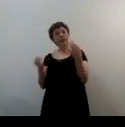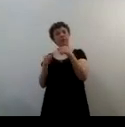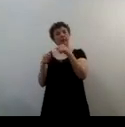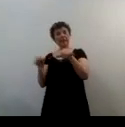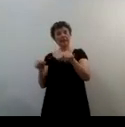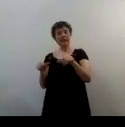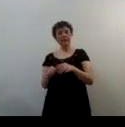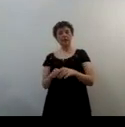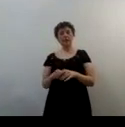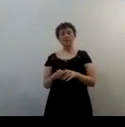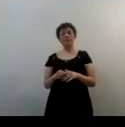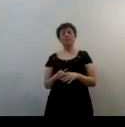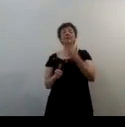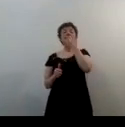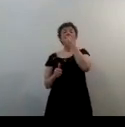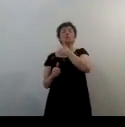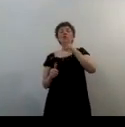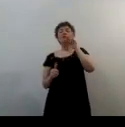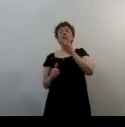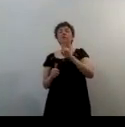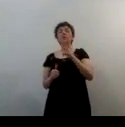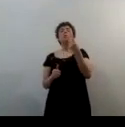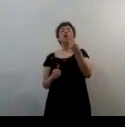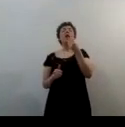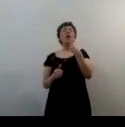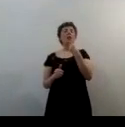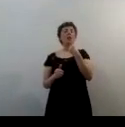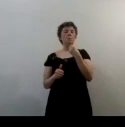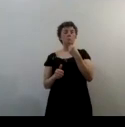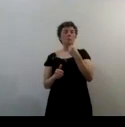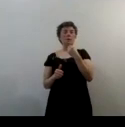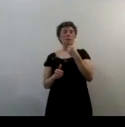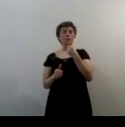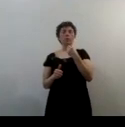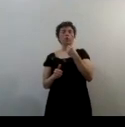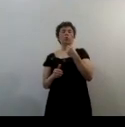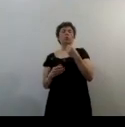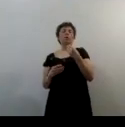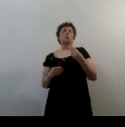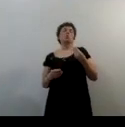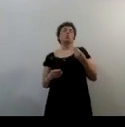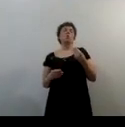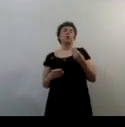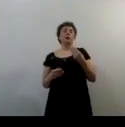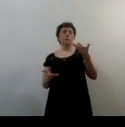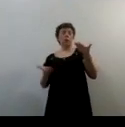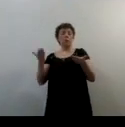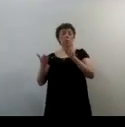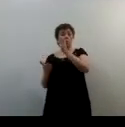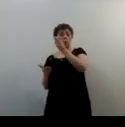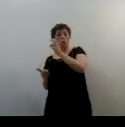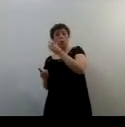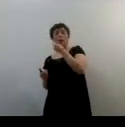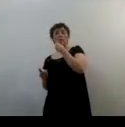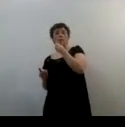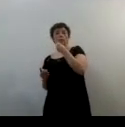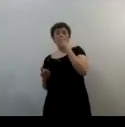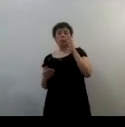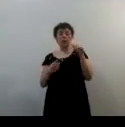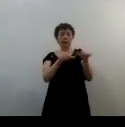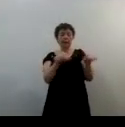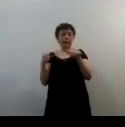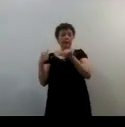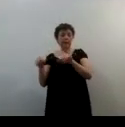si nos queremos fijar en cuánto lleva un alimento o el contenido nutriente o compararlo con otro alimento, pues ahí sí que vamos a ver los gramos